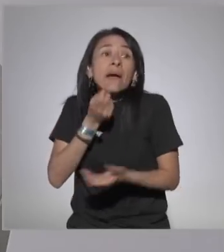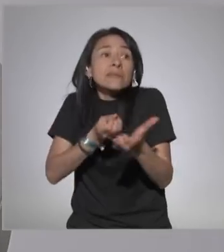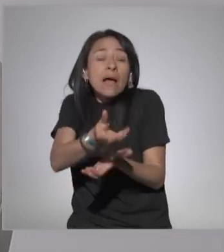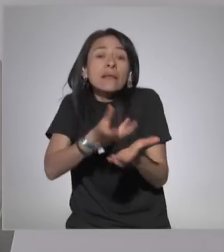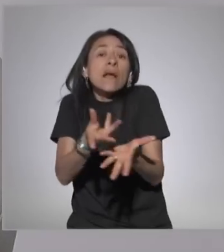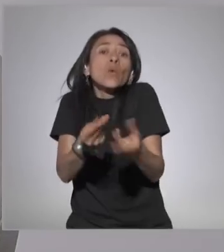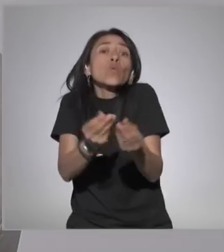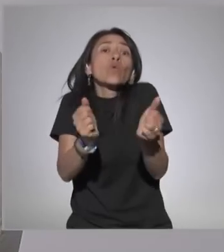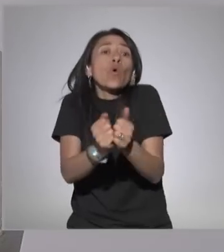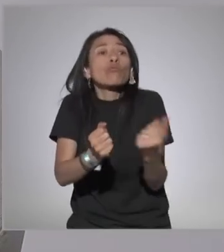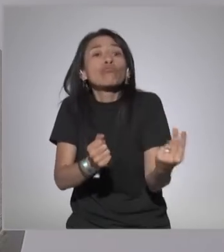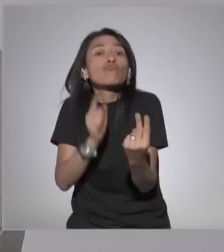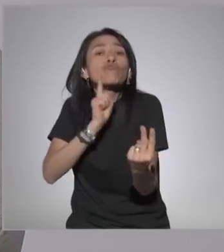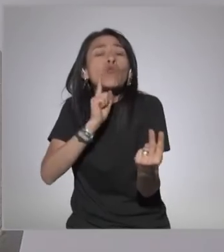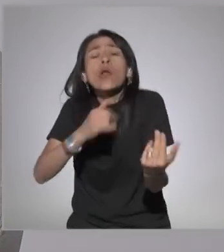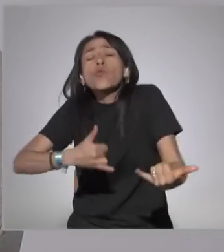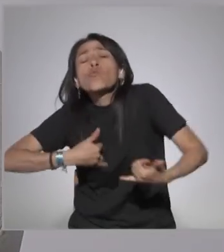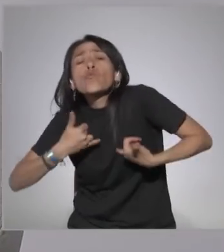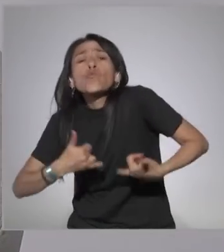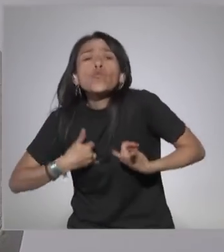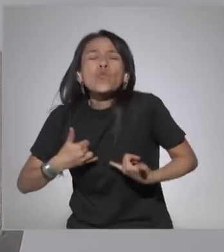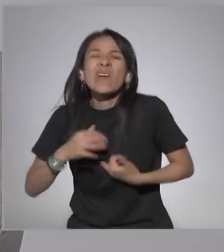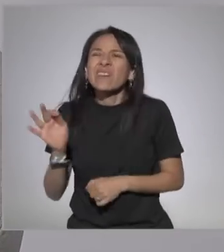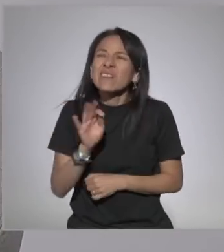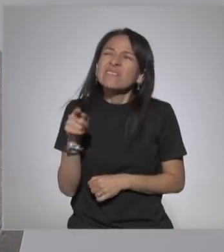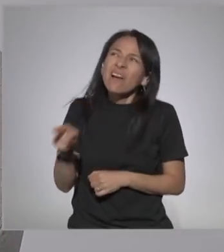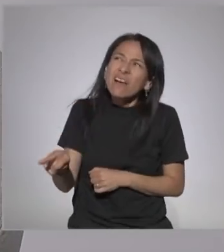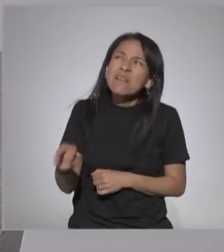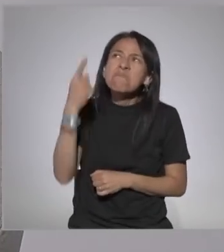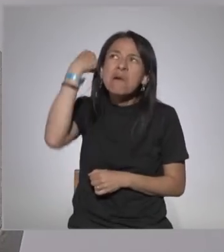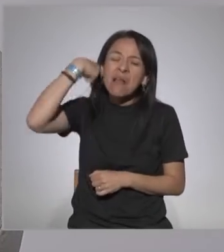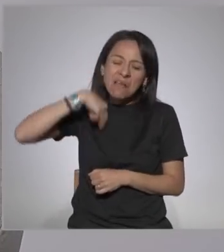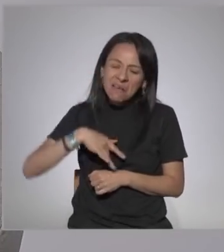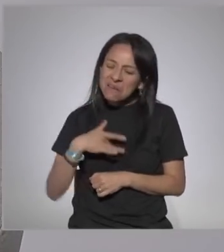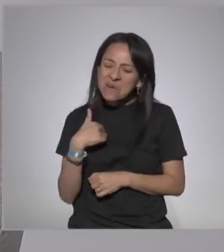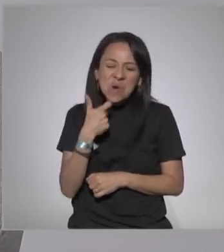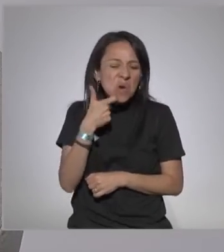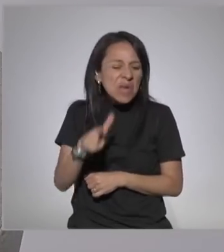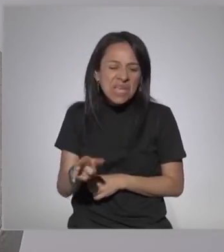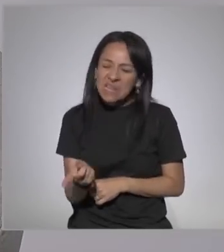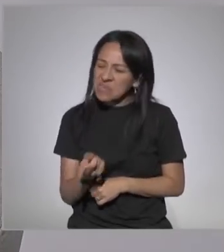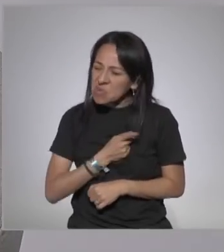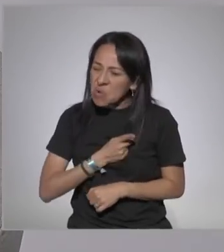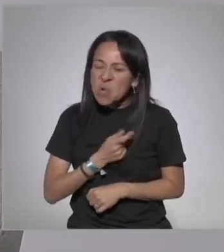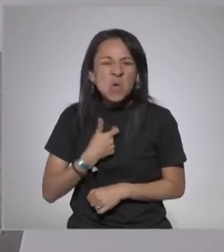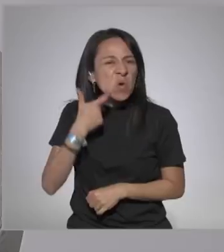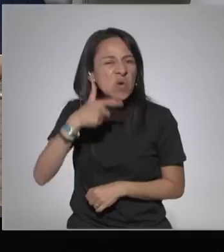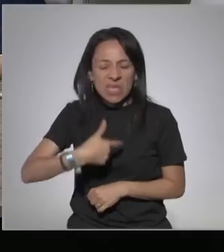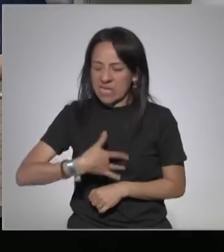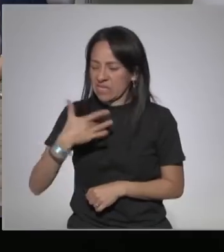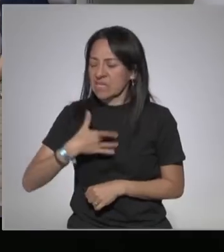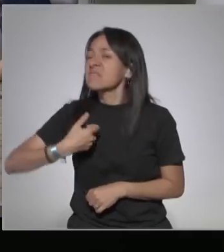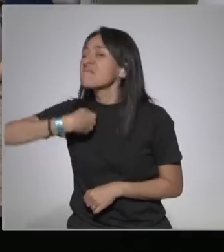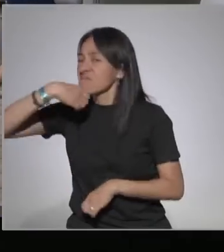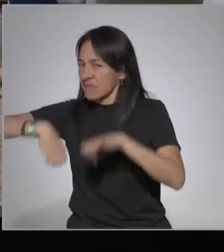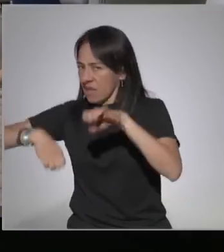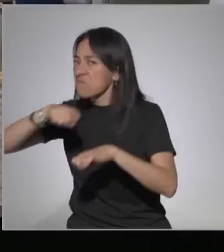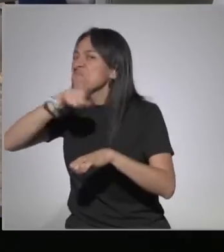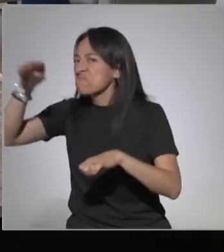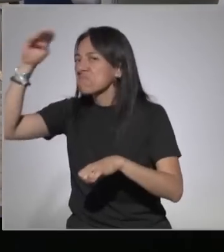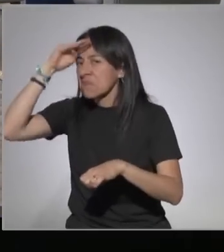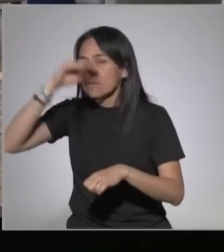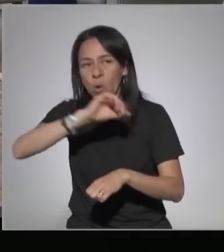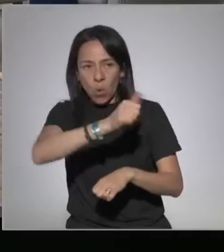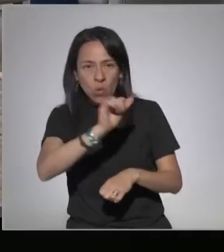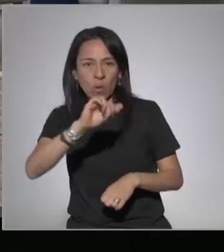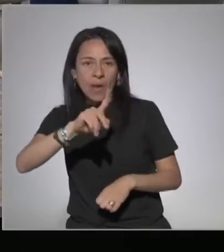es una forma de no sentirse solo ni viejo. ¿Qué opinan de esto? Por otro lado, Andrea nos cuenta, mi mamá está saliendo